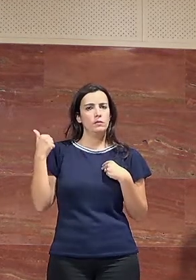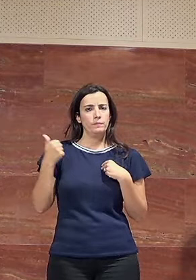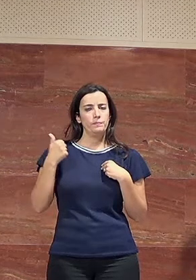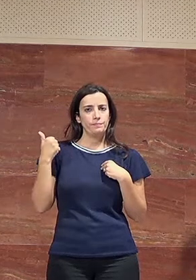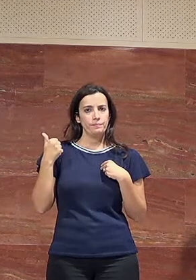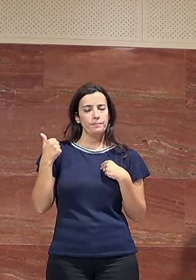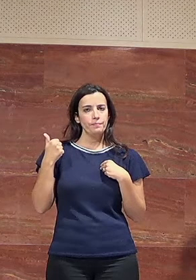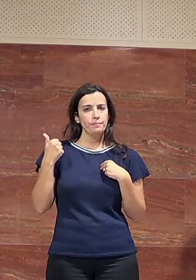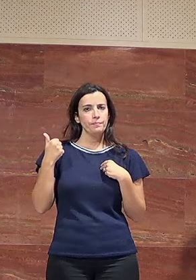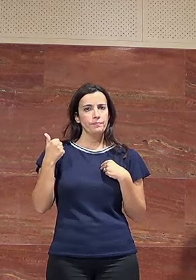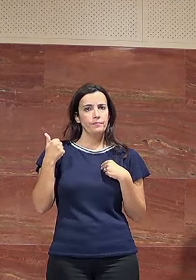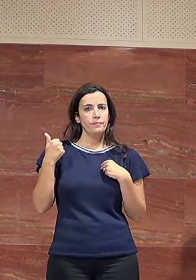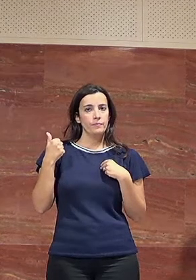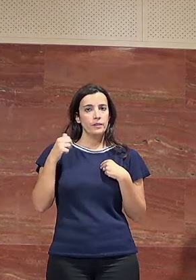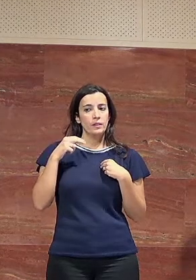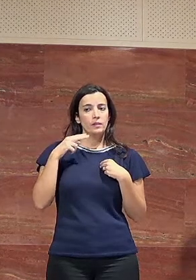intensamente.